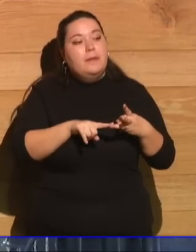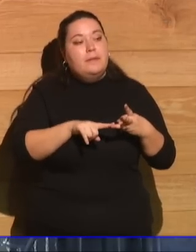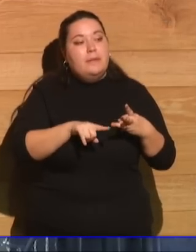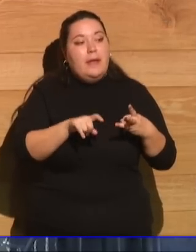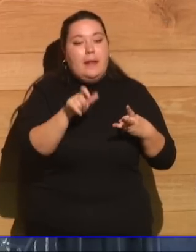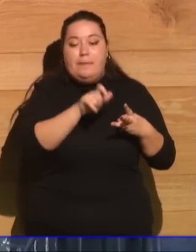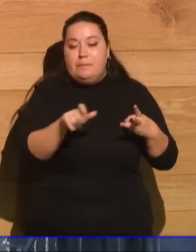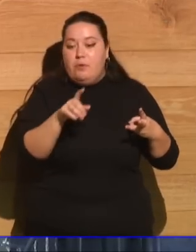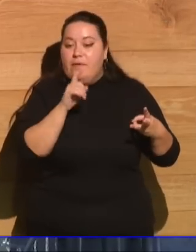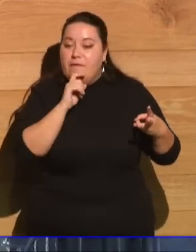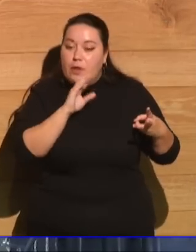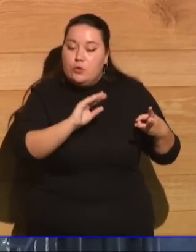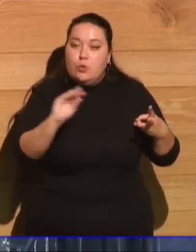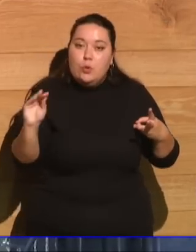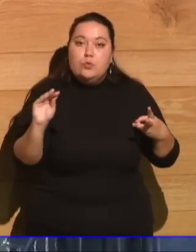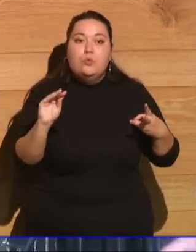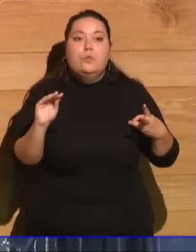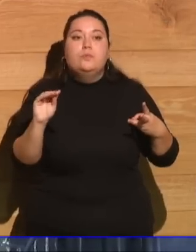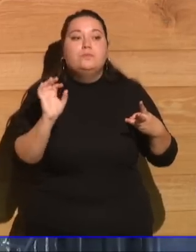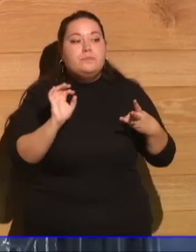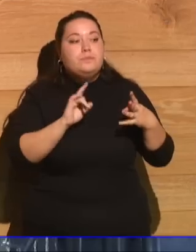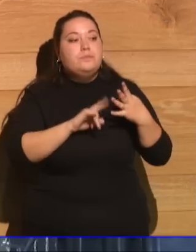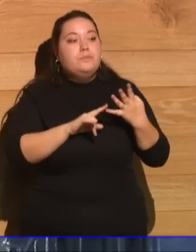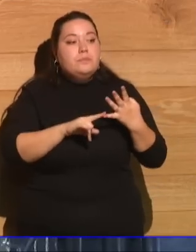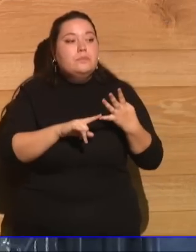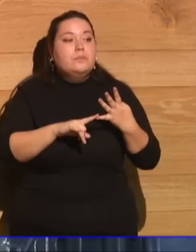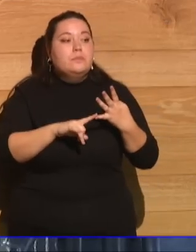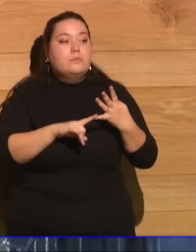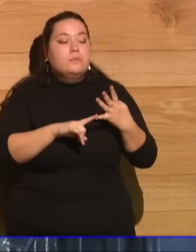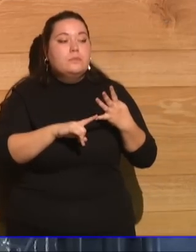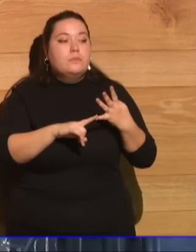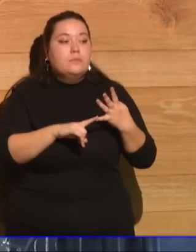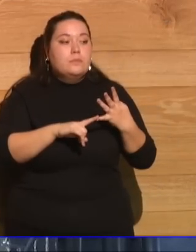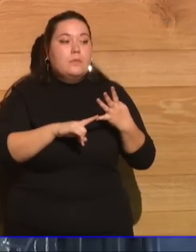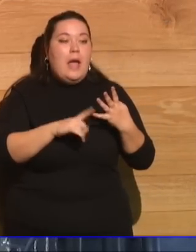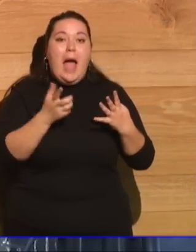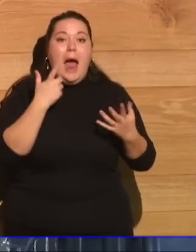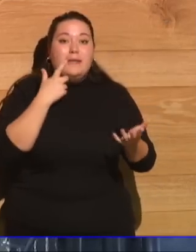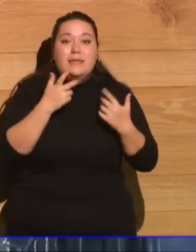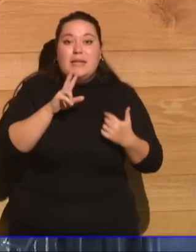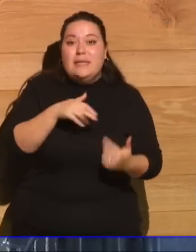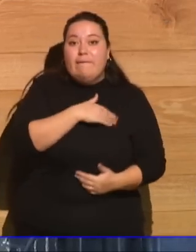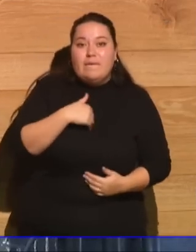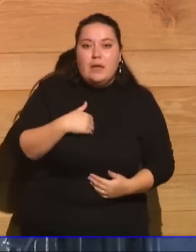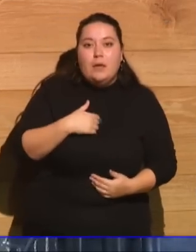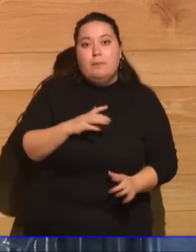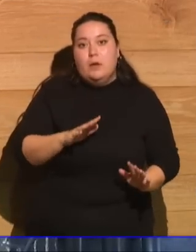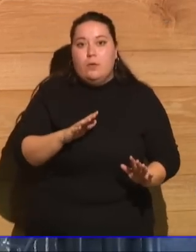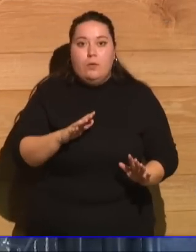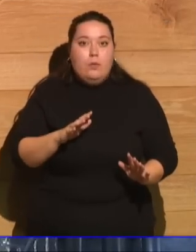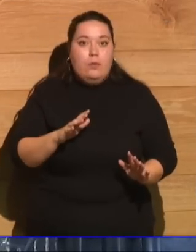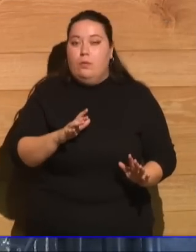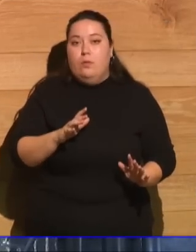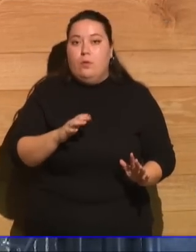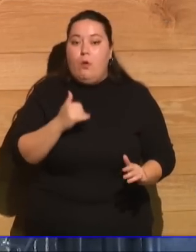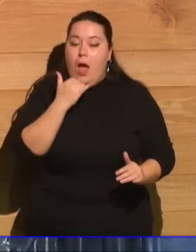la complicación, por supuesto, de lo que significa querer ser artista El racismo. cuando no quieres entregar